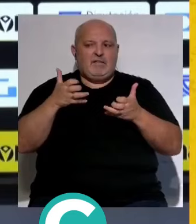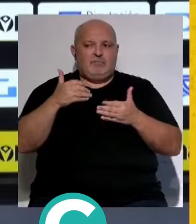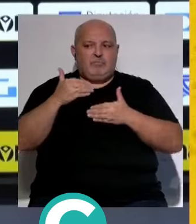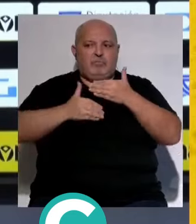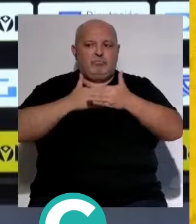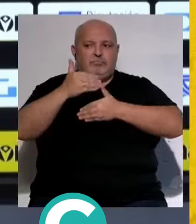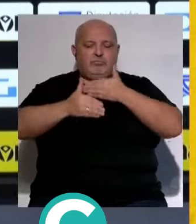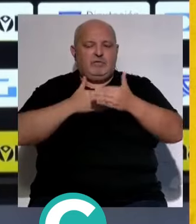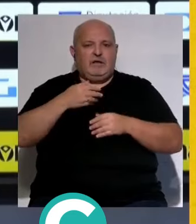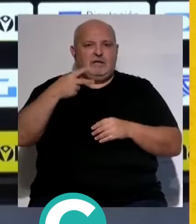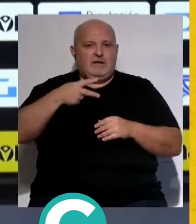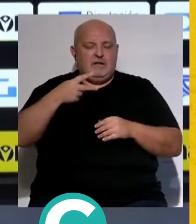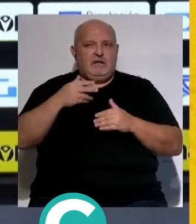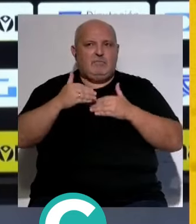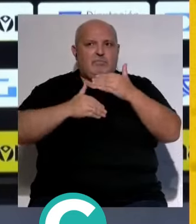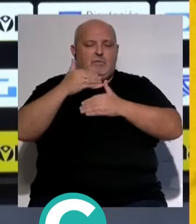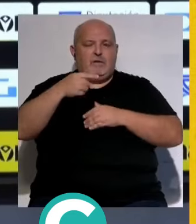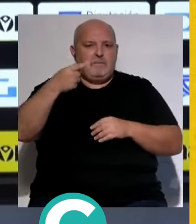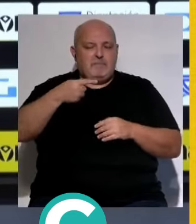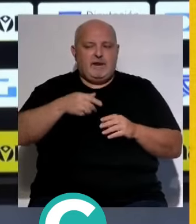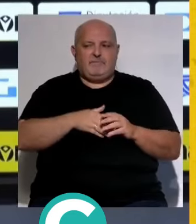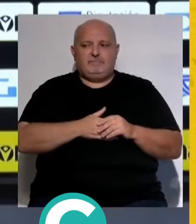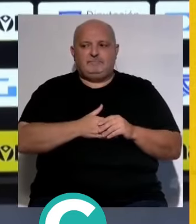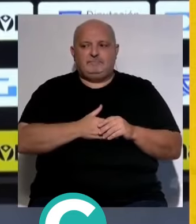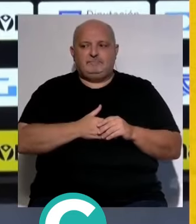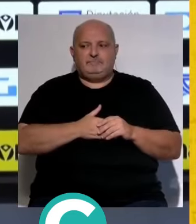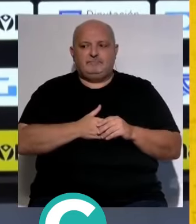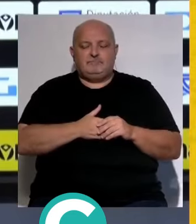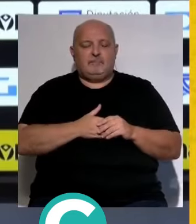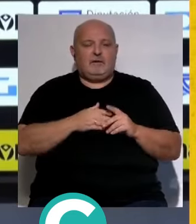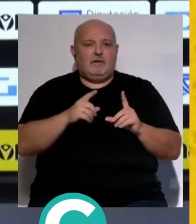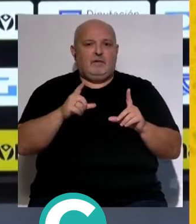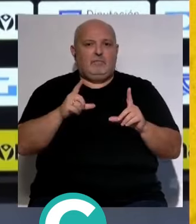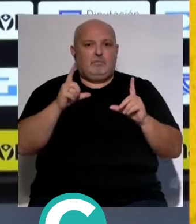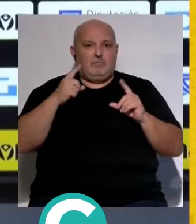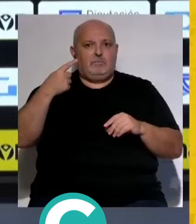Con él subimos a segunda, con él subimos a primera. Él debutó en primera,